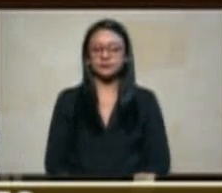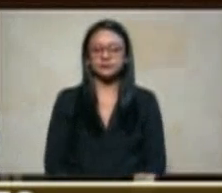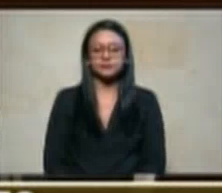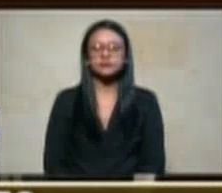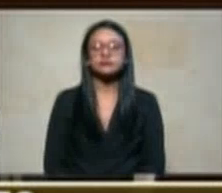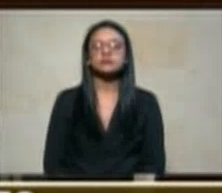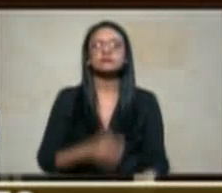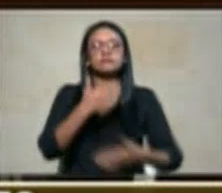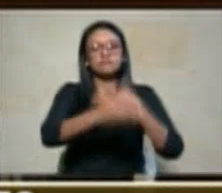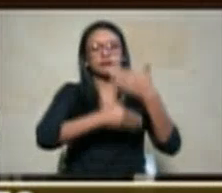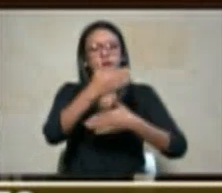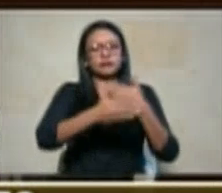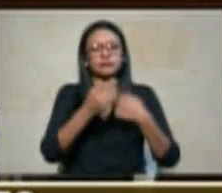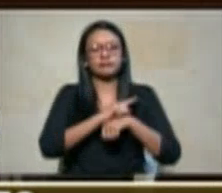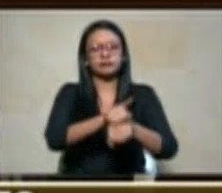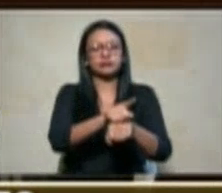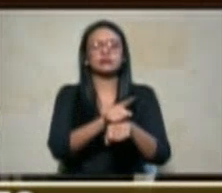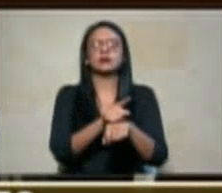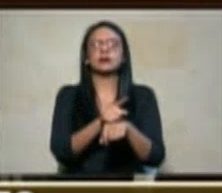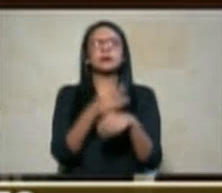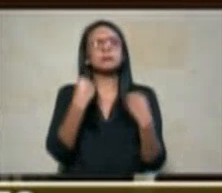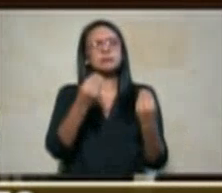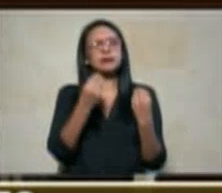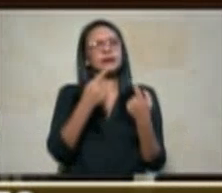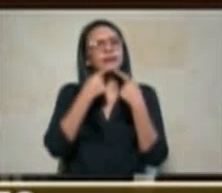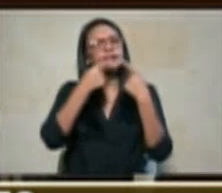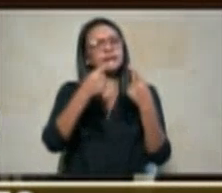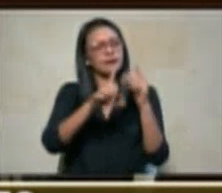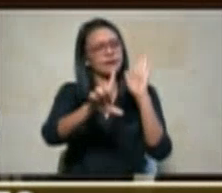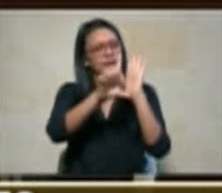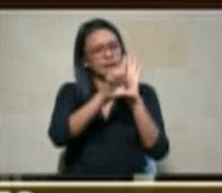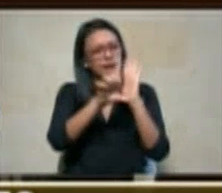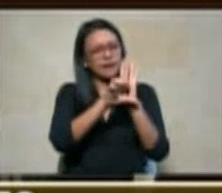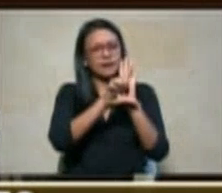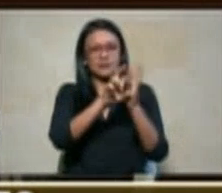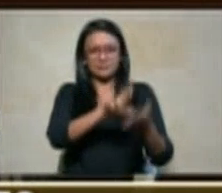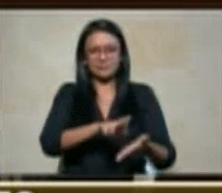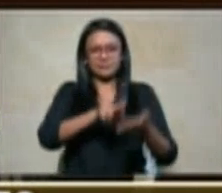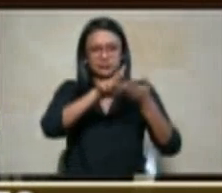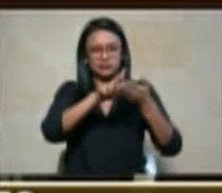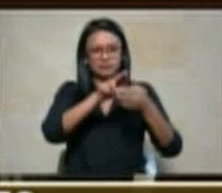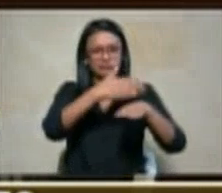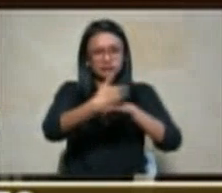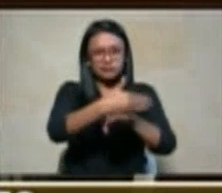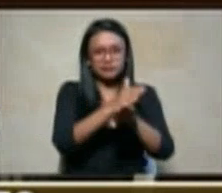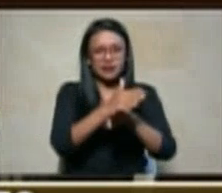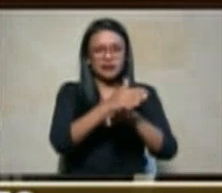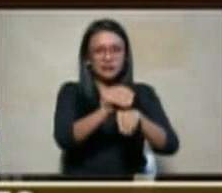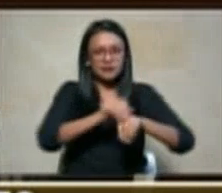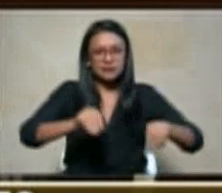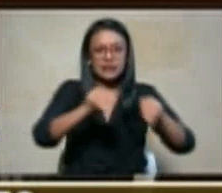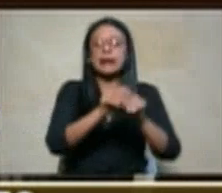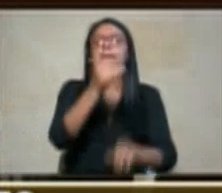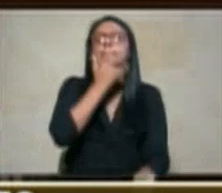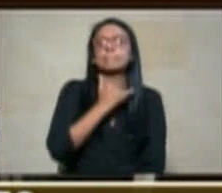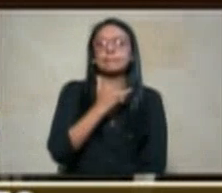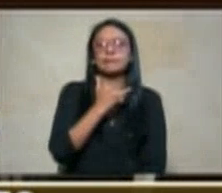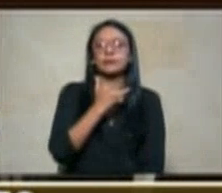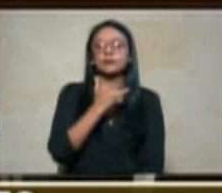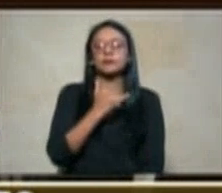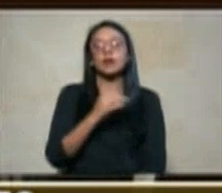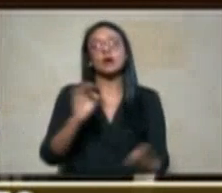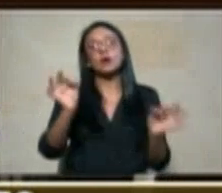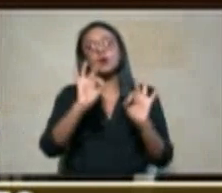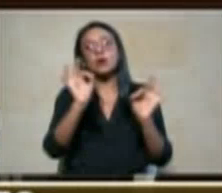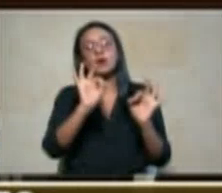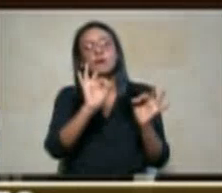que la ley de restitución de tierras es mala o que la política de restitución de tierras